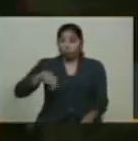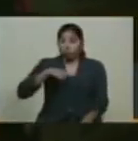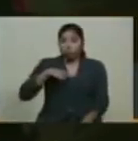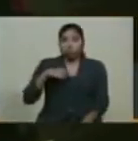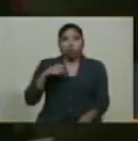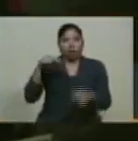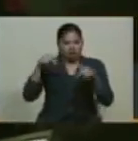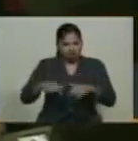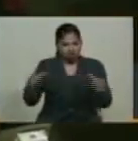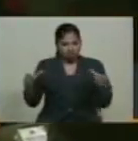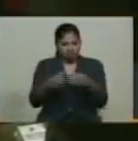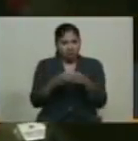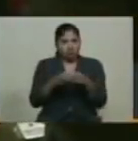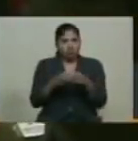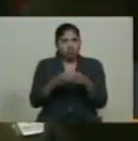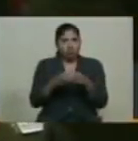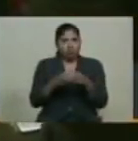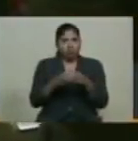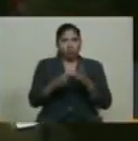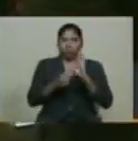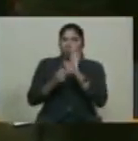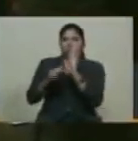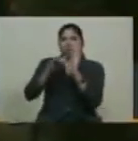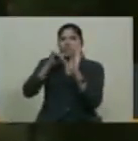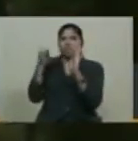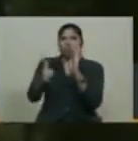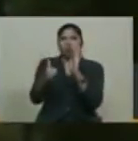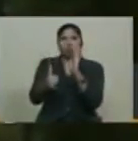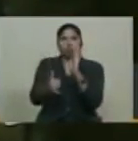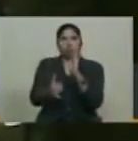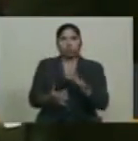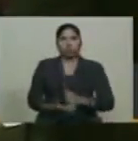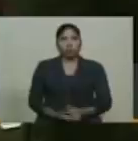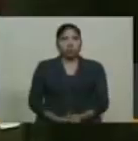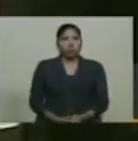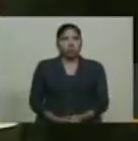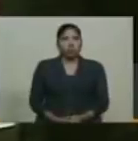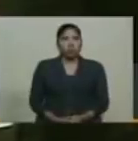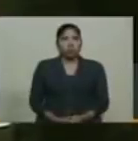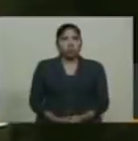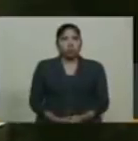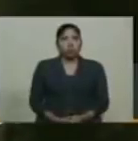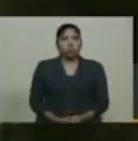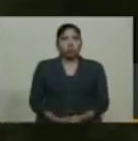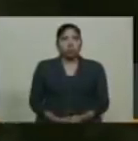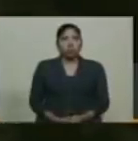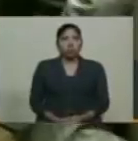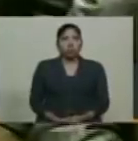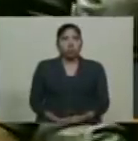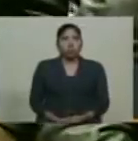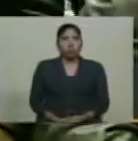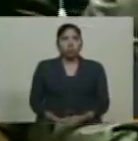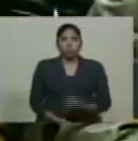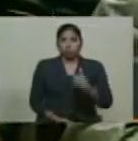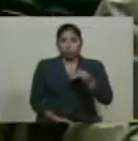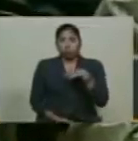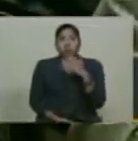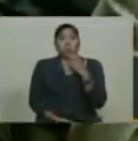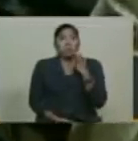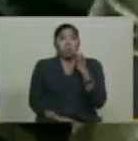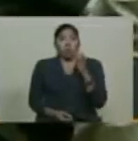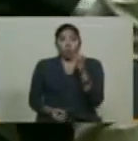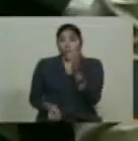Constituyente, ante el Poder Judicial, a denunciar a quien tengamos que denunciar. Y si es necesario, hacer leyes para que se